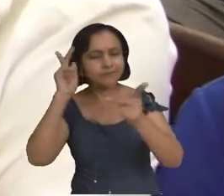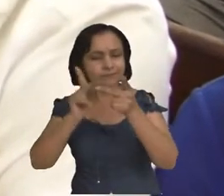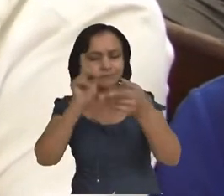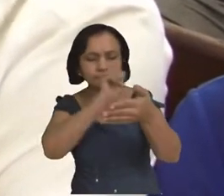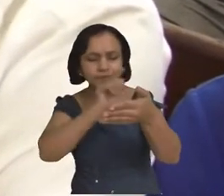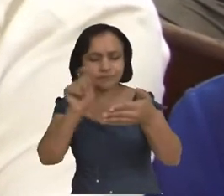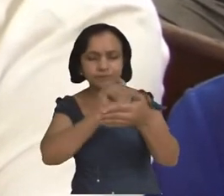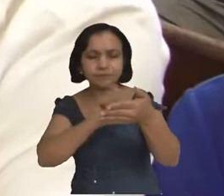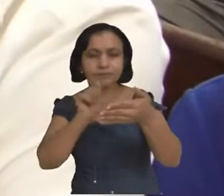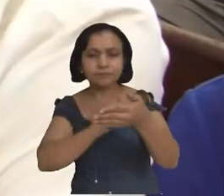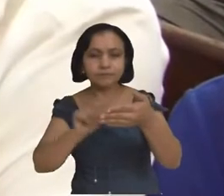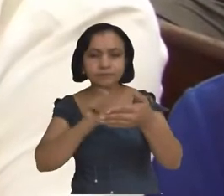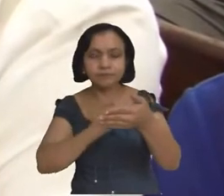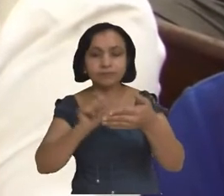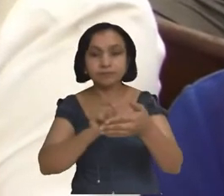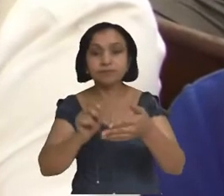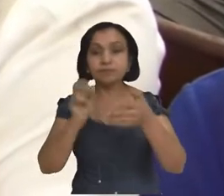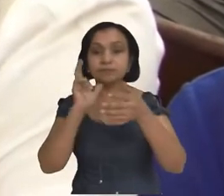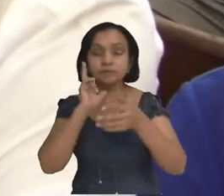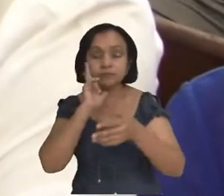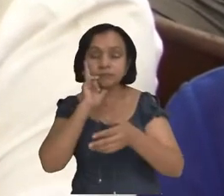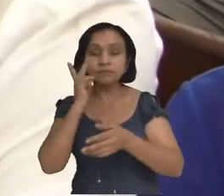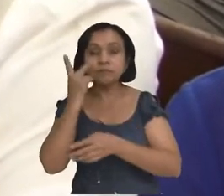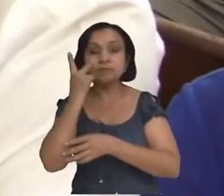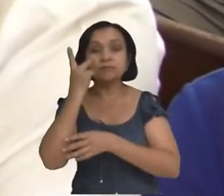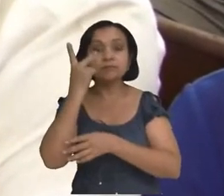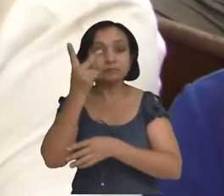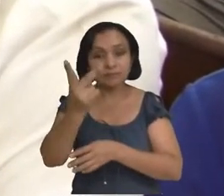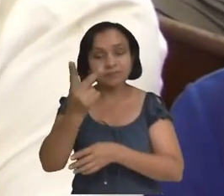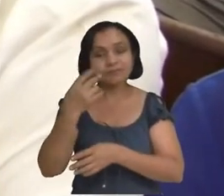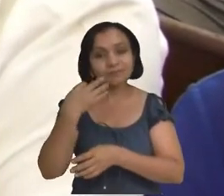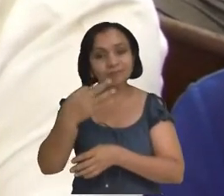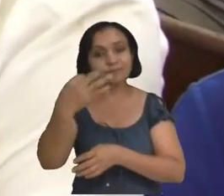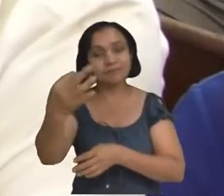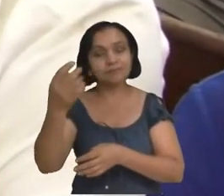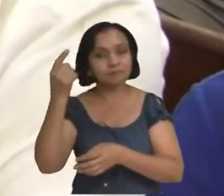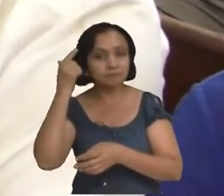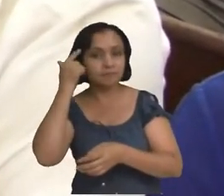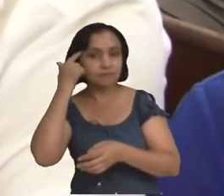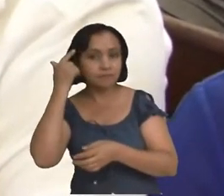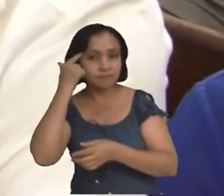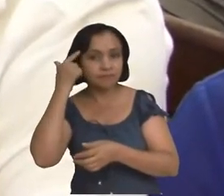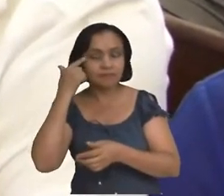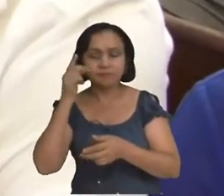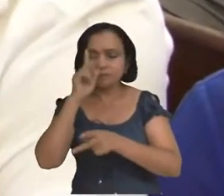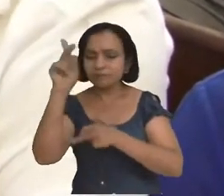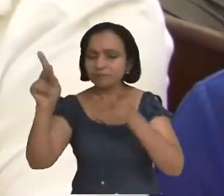un excelente visionario, fue un excelente